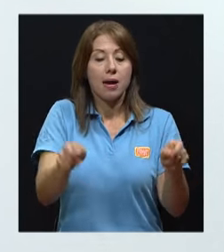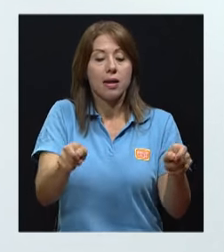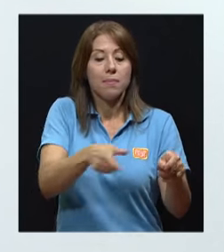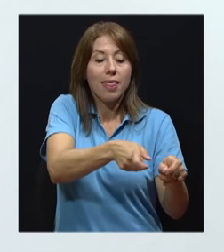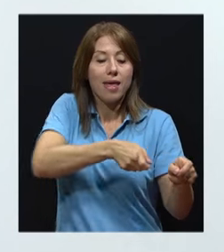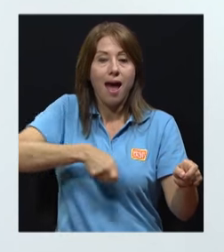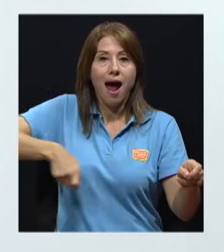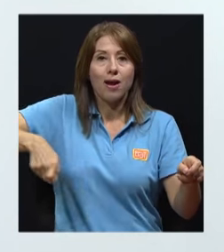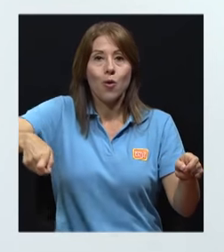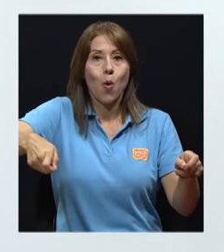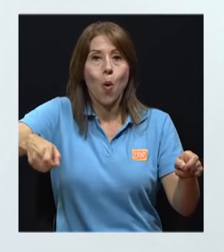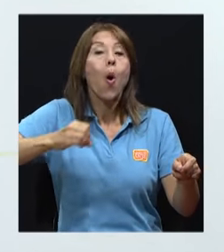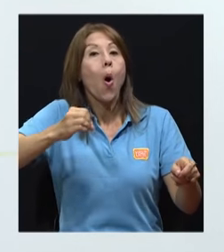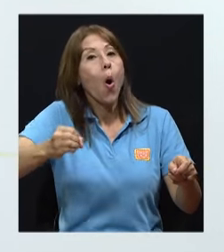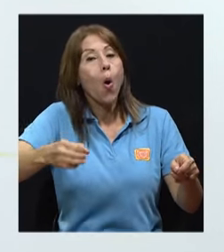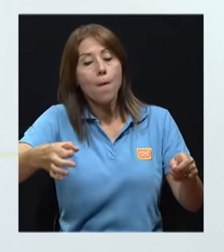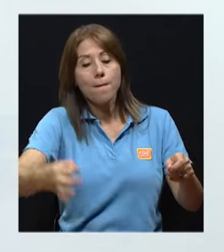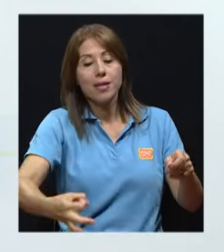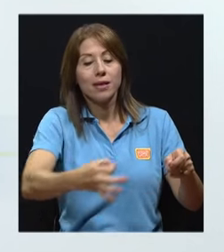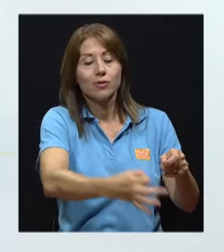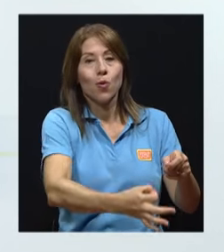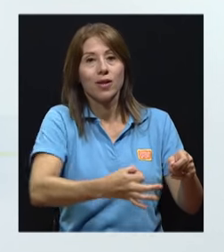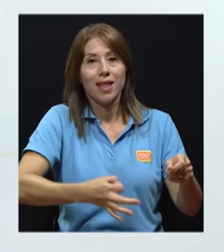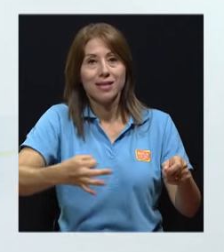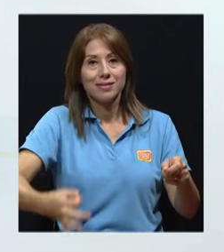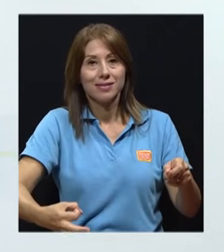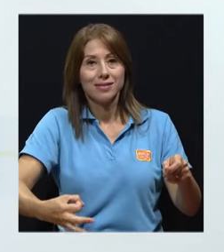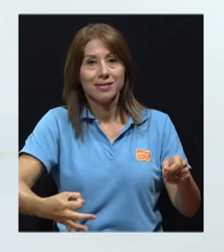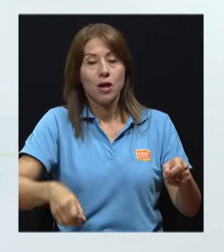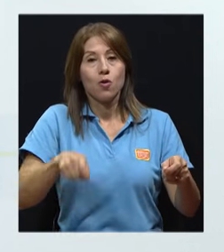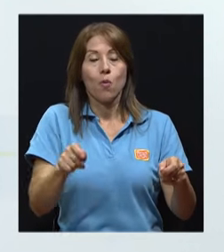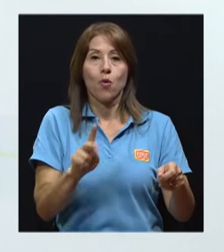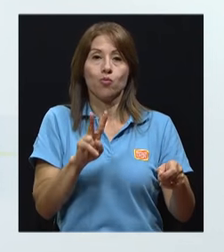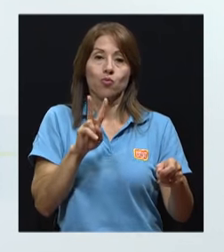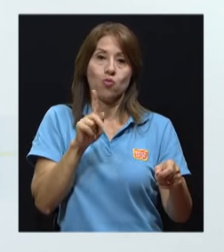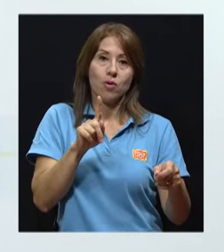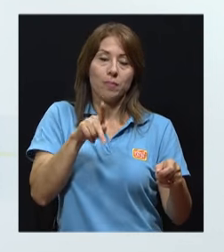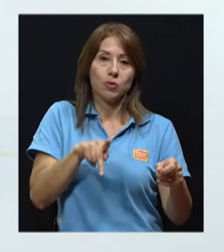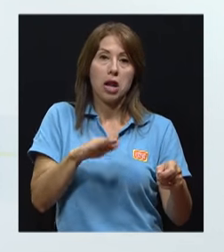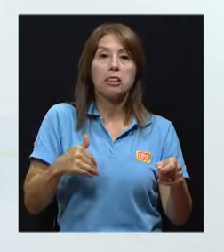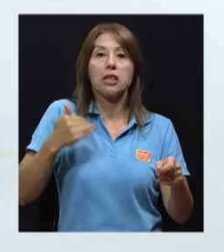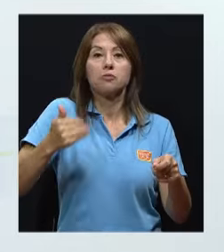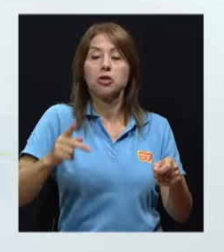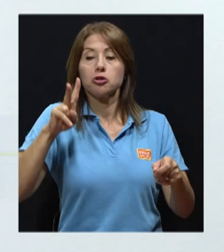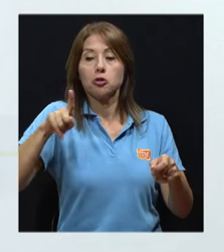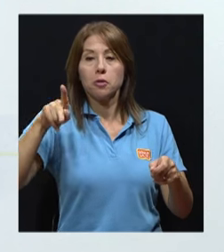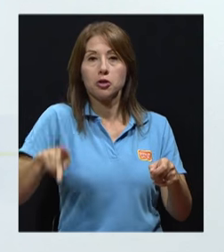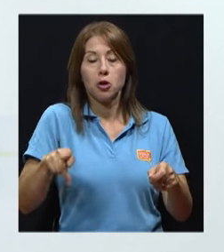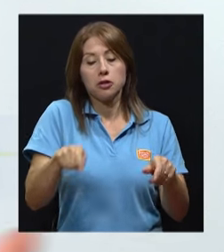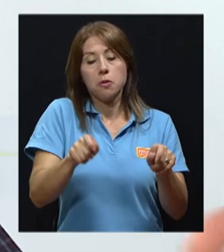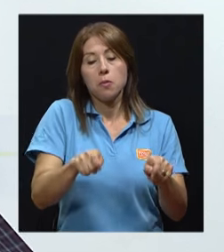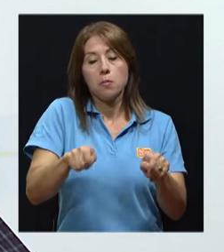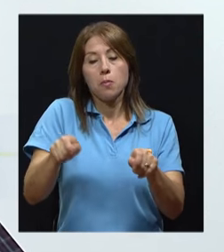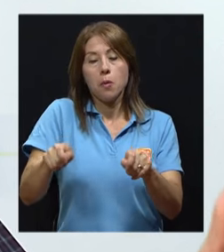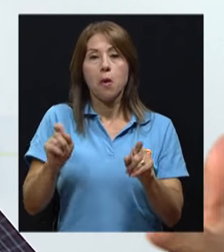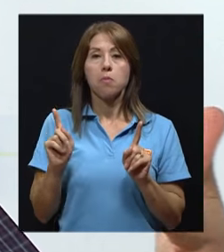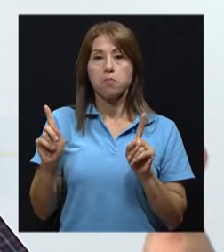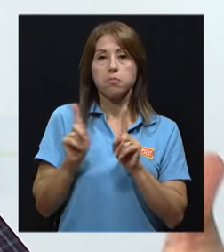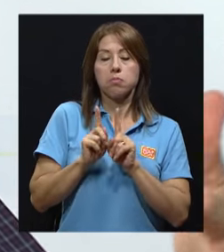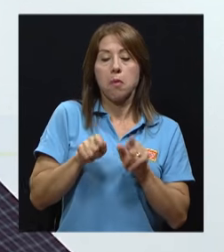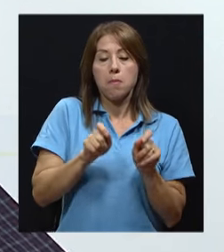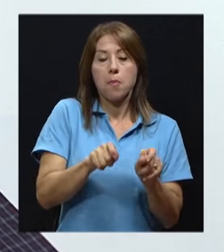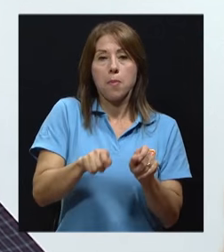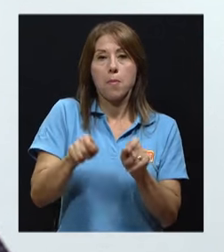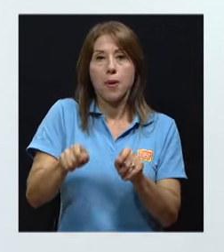patas cortas cuando incrementan las patas hay dos ejecutantes pero cuando viene la invención del doble teclado en y